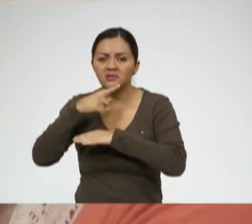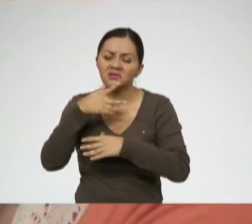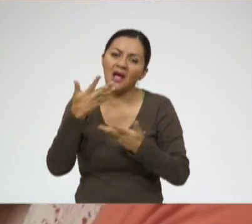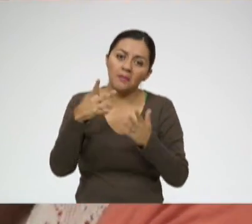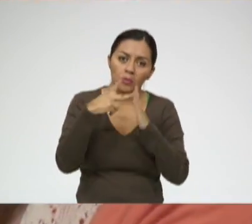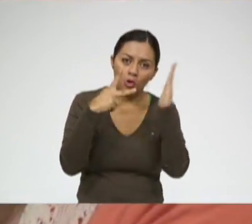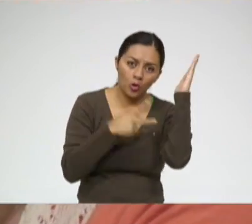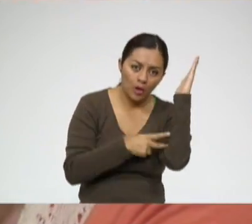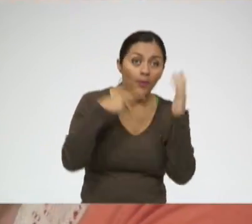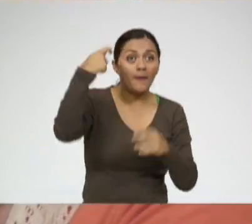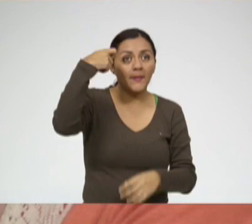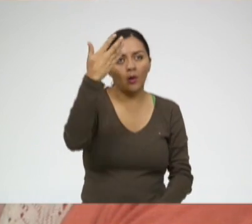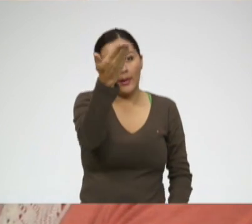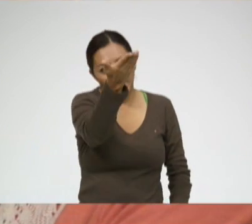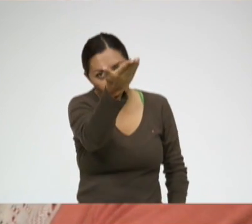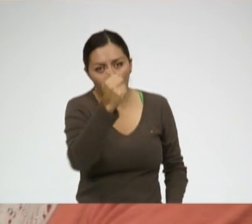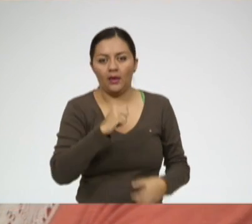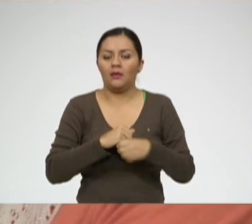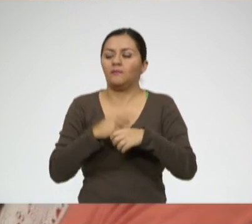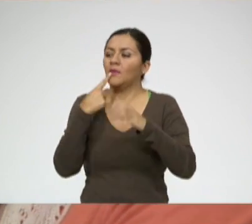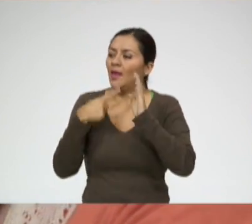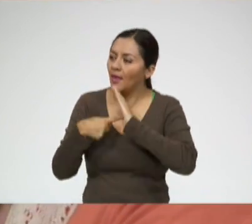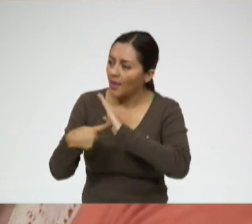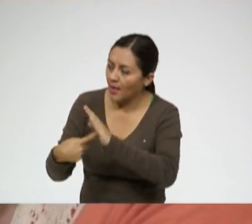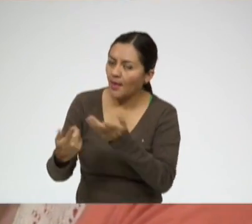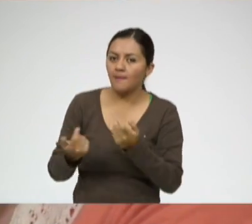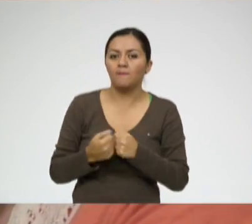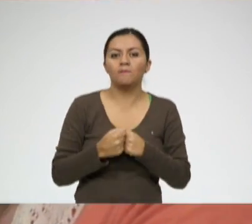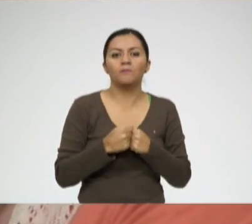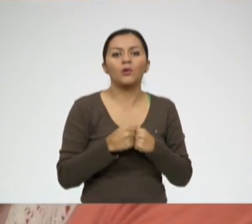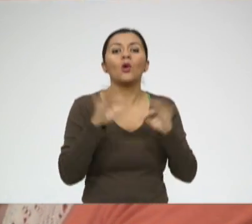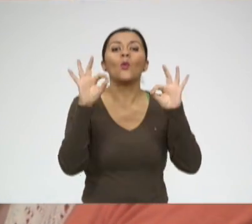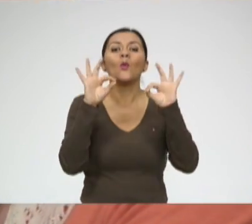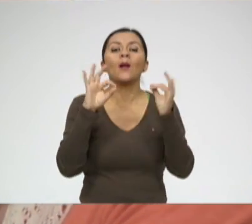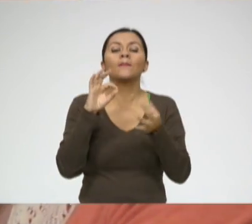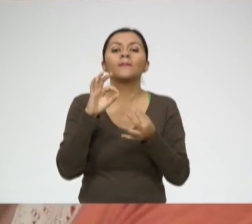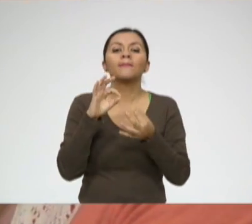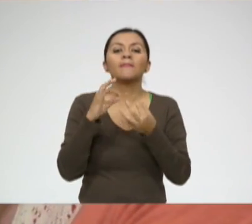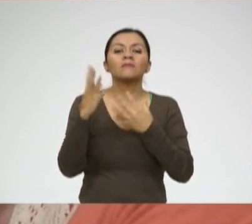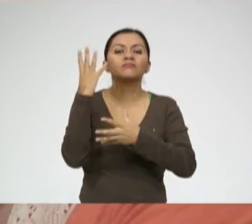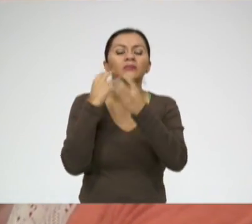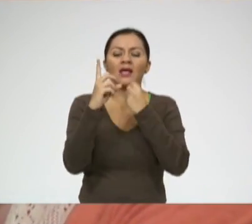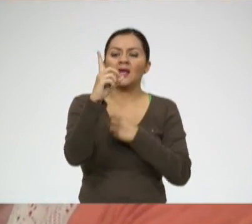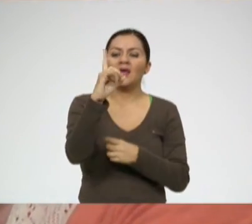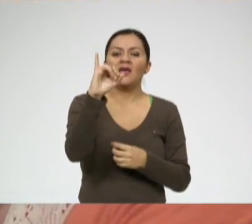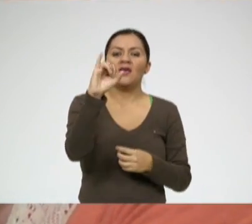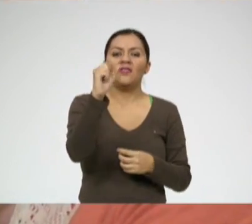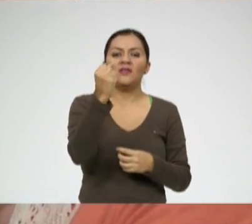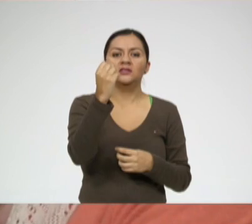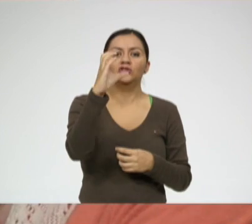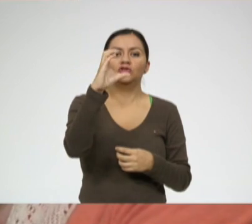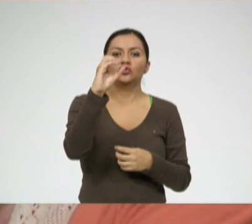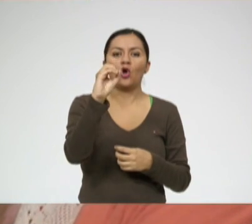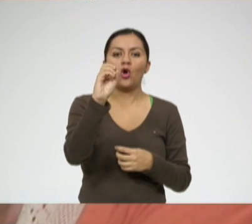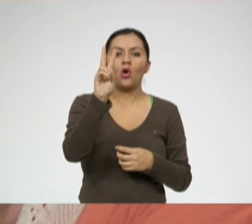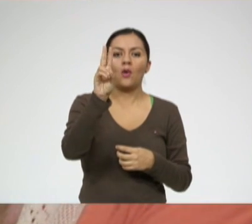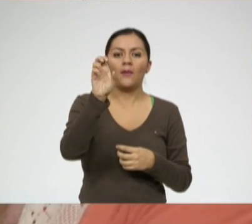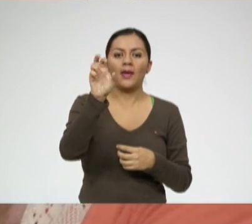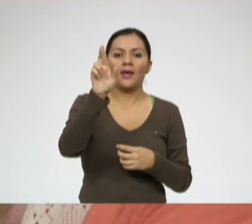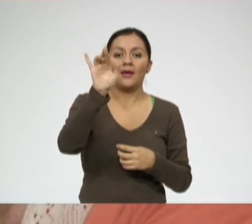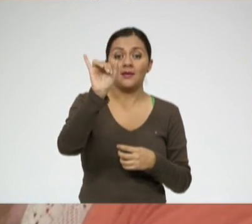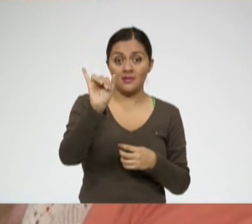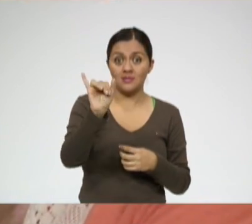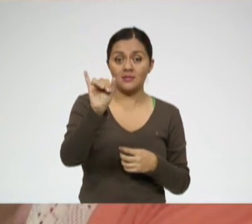programa, alguna película. Nos gusta ver mucho esos documentales de Discovery que salen sobre